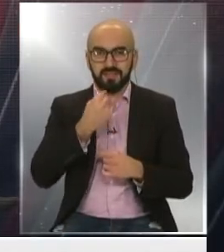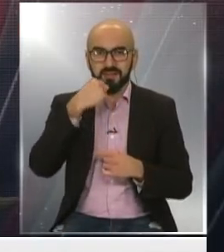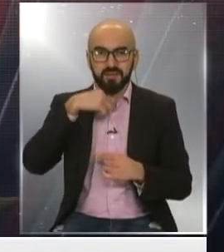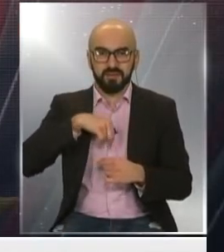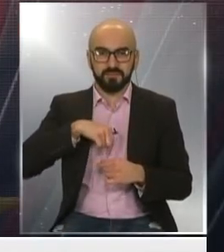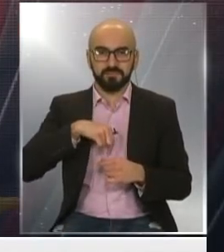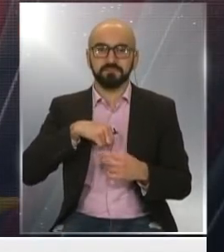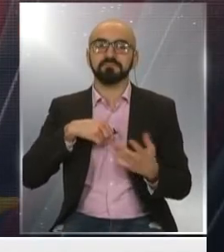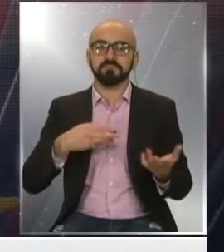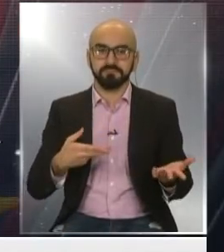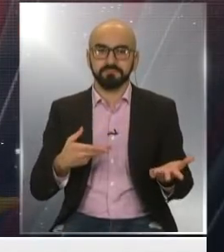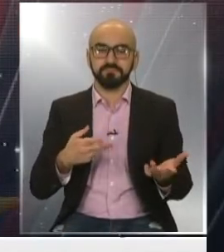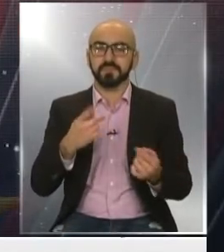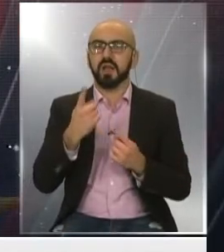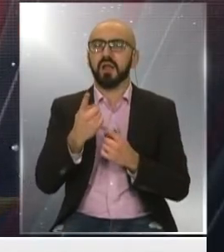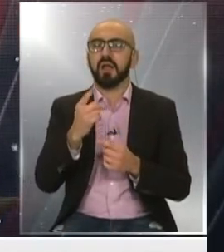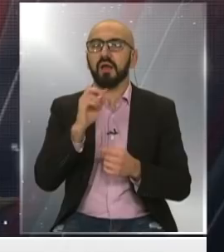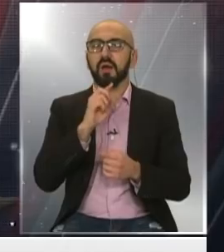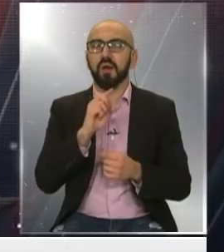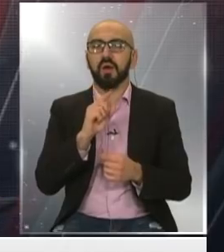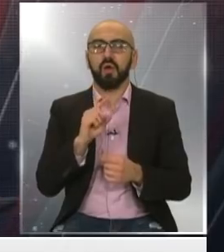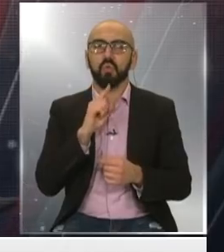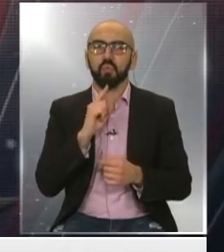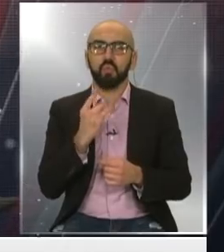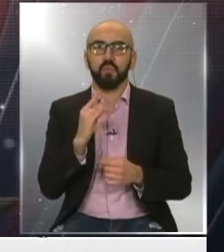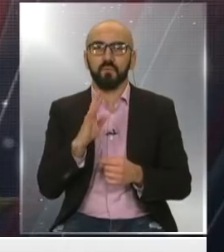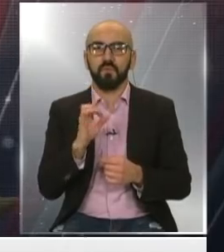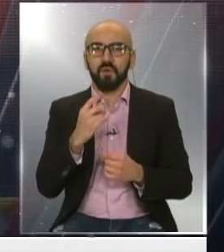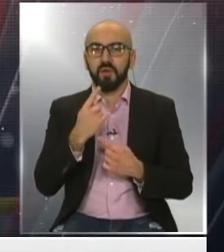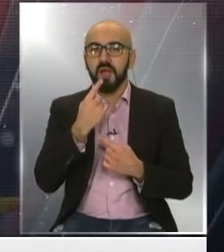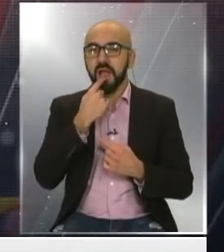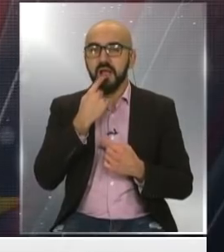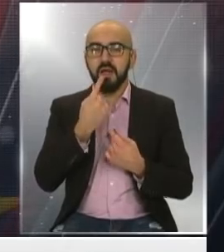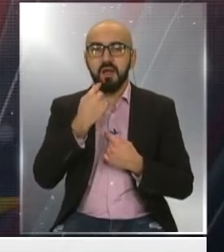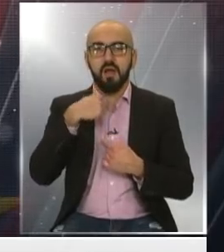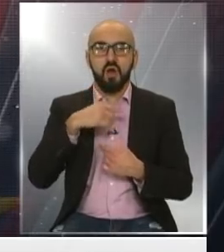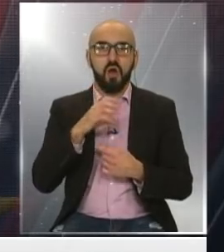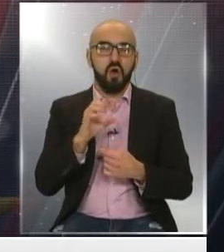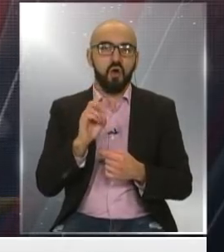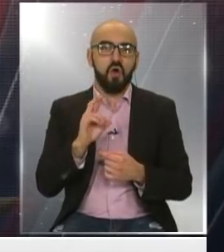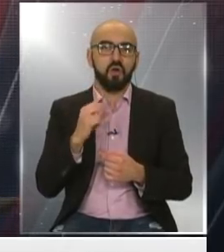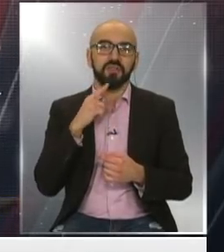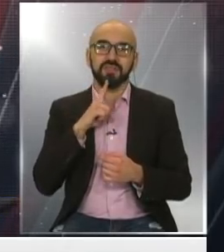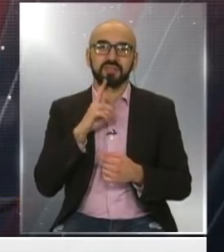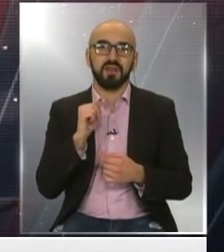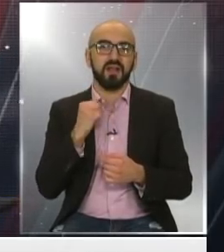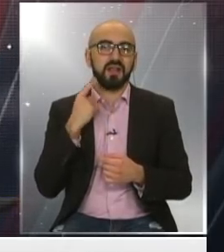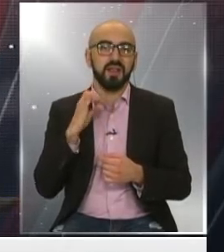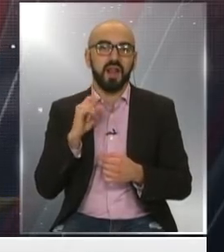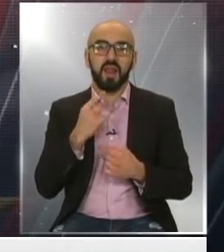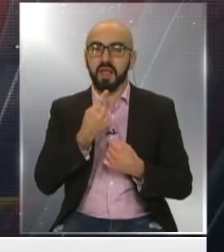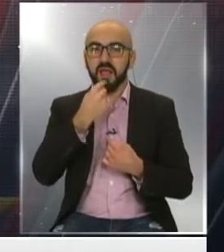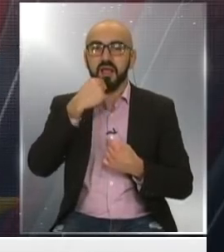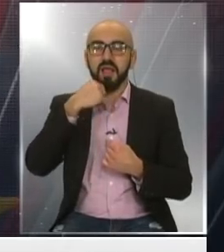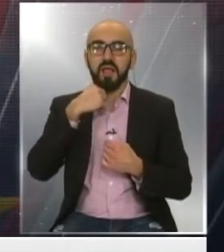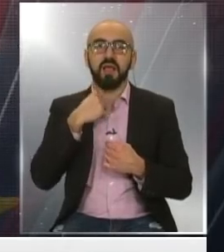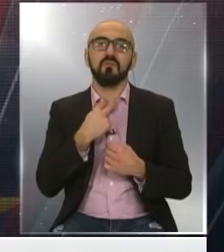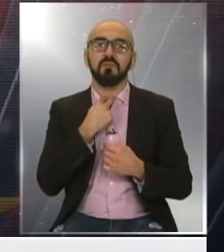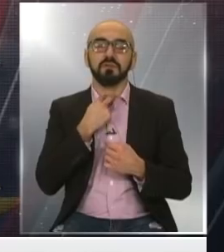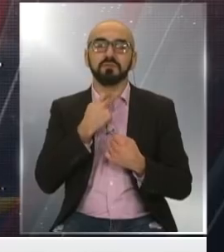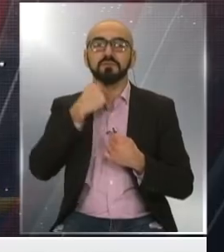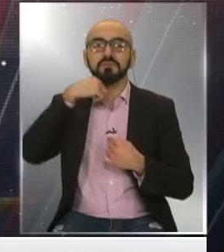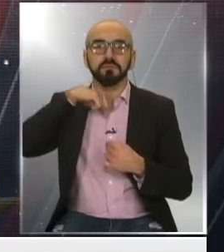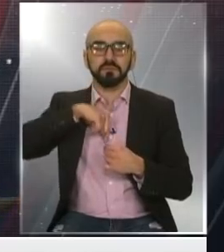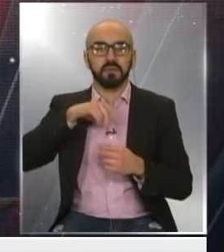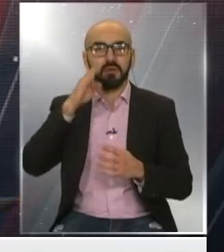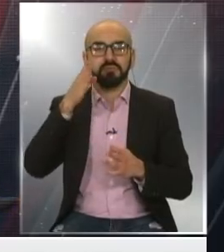y se pone entonces 3 tubos, ¿cierto? Que es un tubo orotraqueal que va por la boca, atraviesa las cuerdas vocales y que va directamente a la vía aérea,